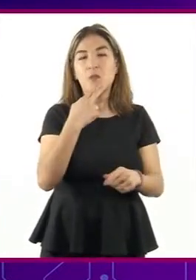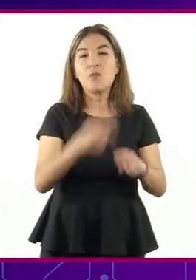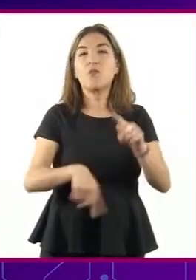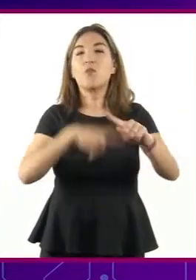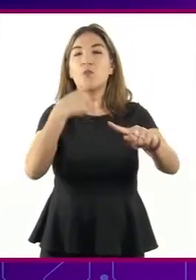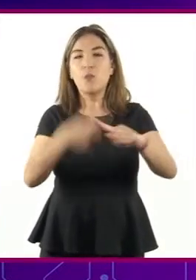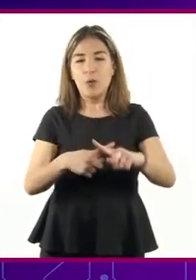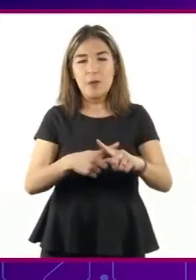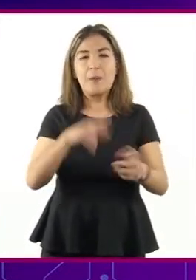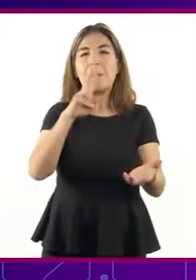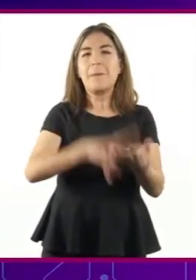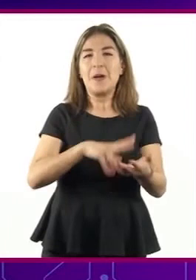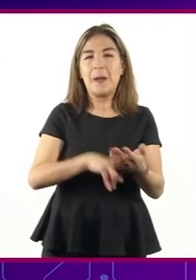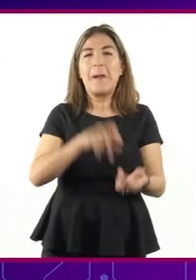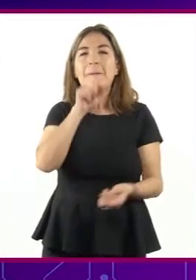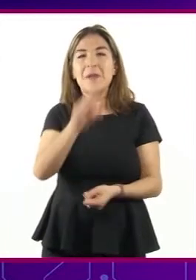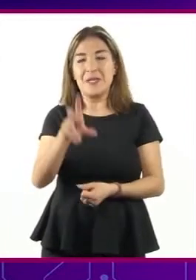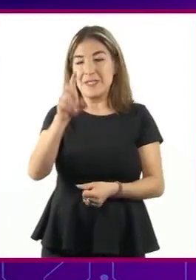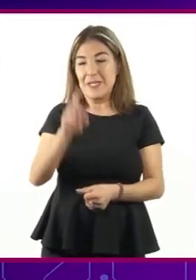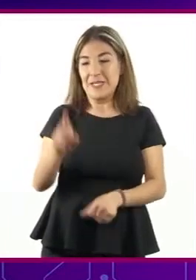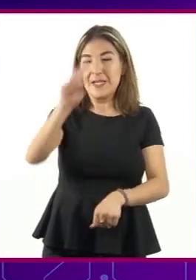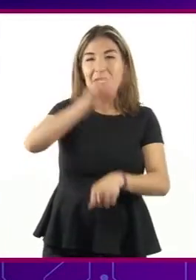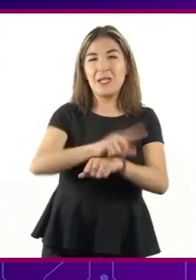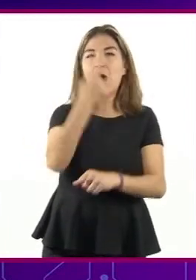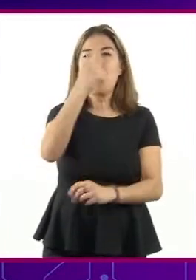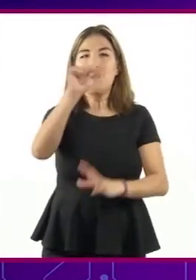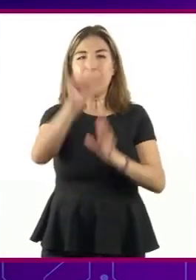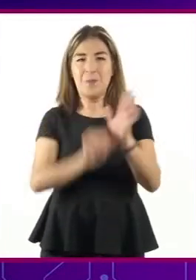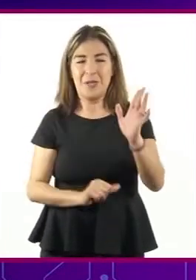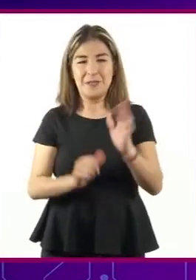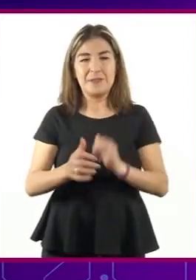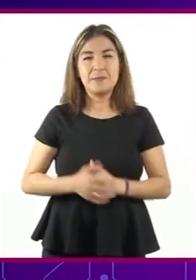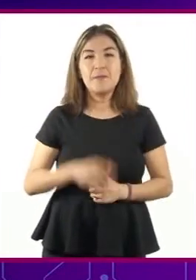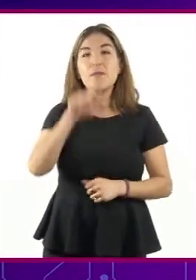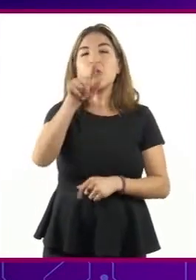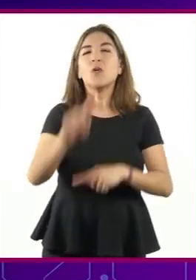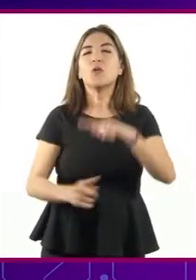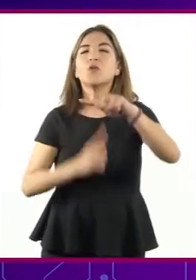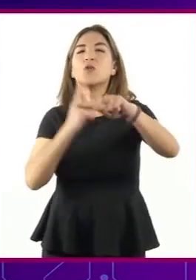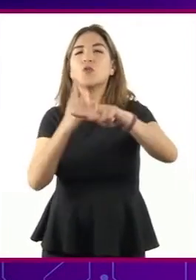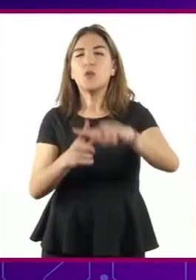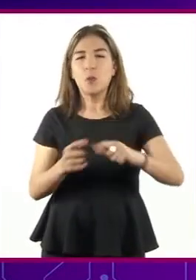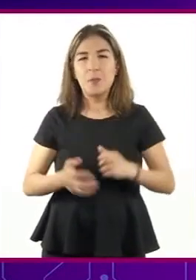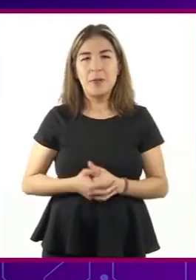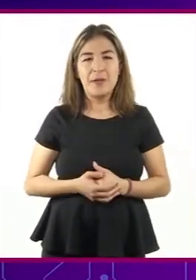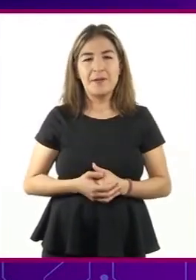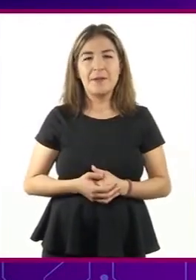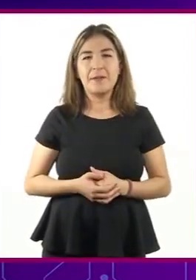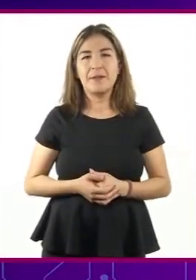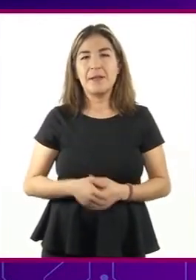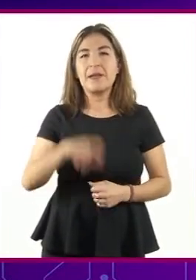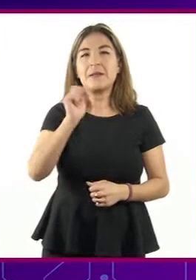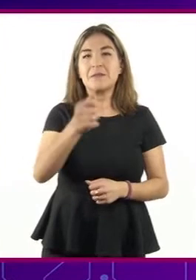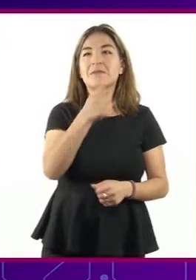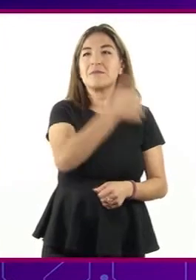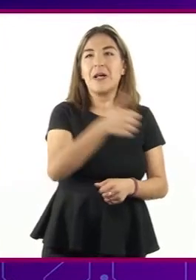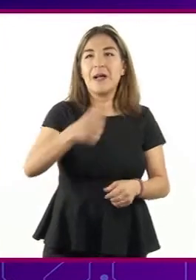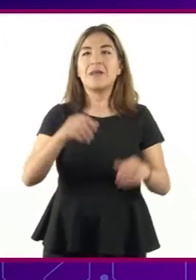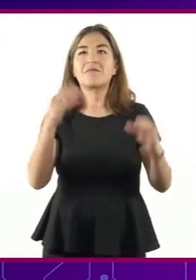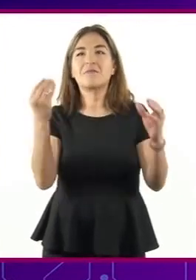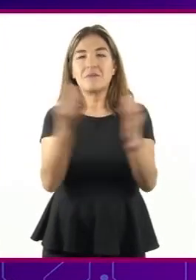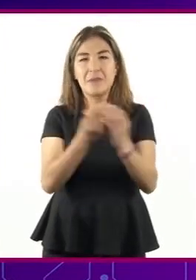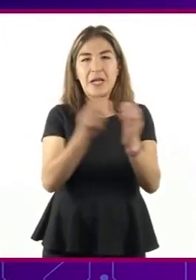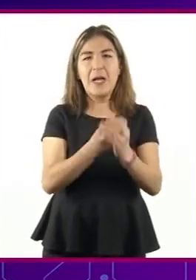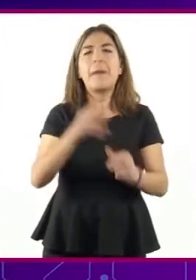multiplicaremos a su vez por los 30 días que tiene un mes. Si sumamos el consumo energético de nuestros aparatos, obtenemos